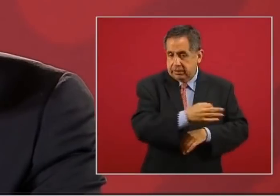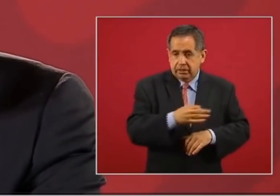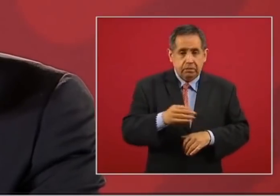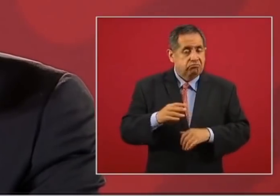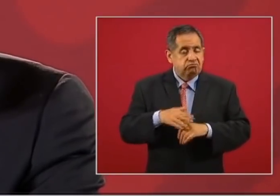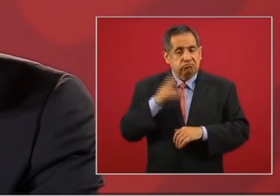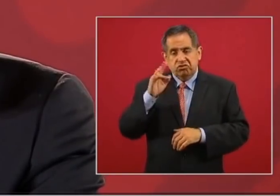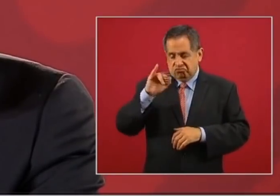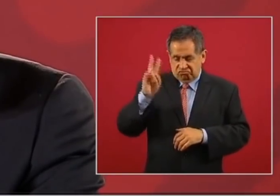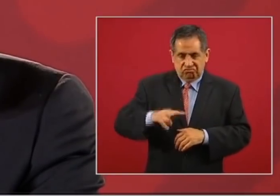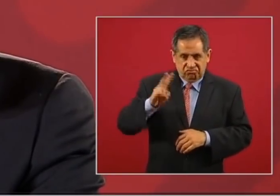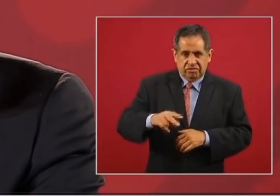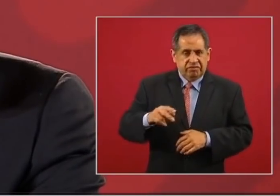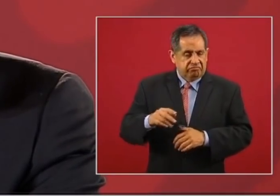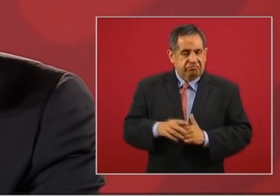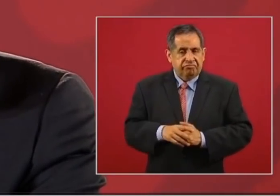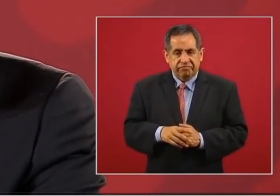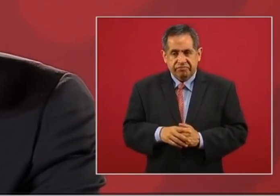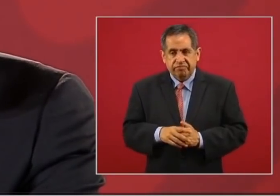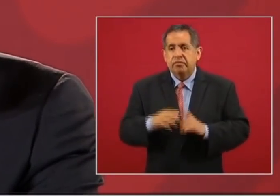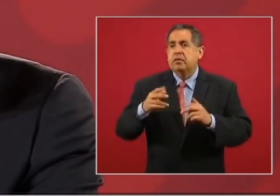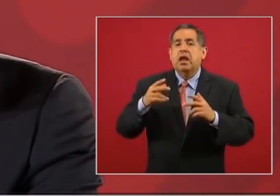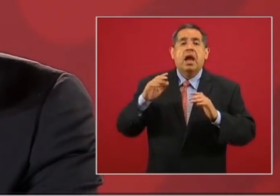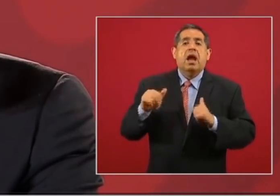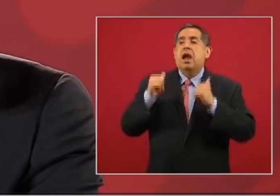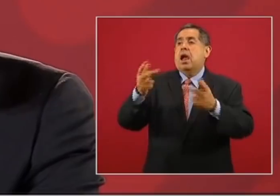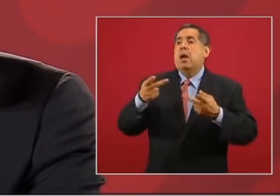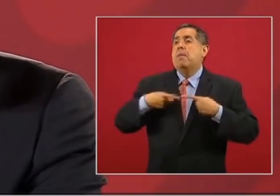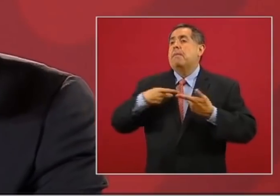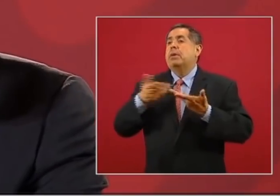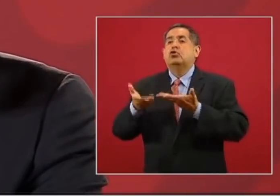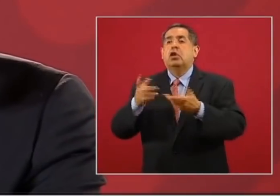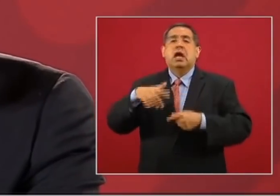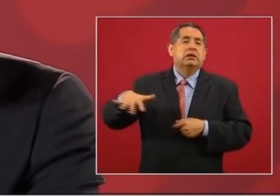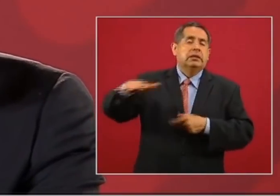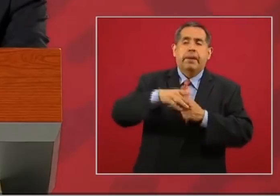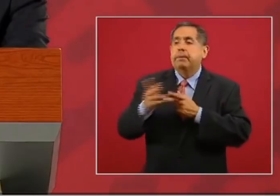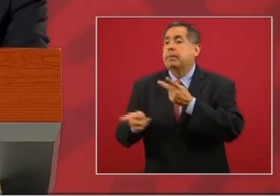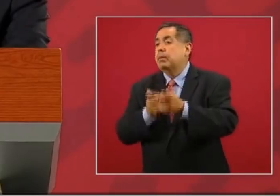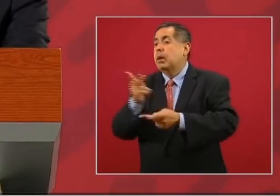porque sí va a haber esta consulta. Es muy probable,